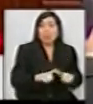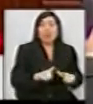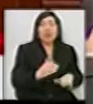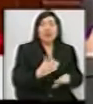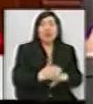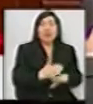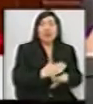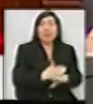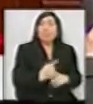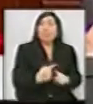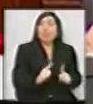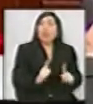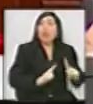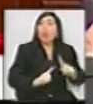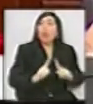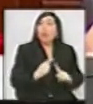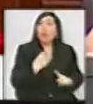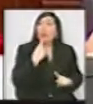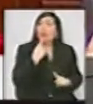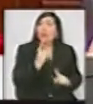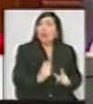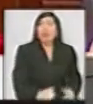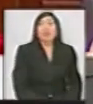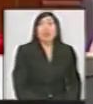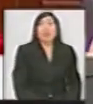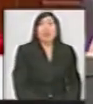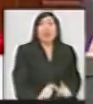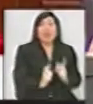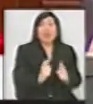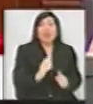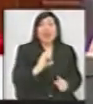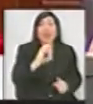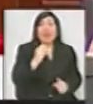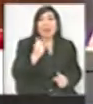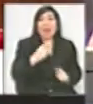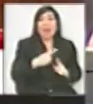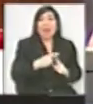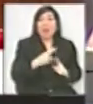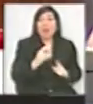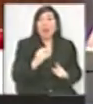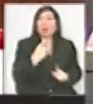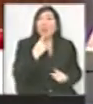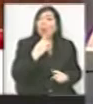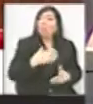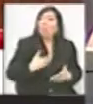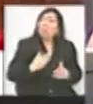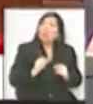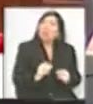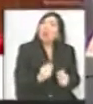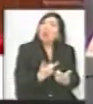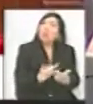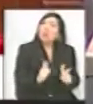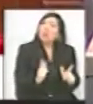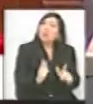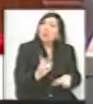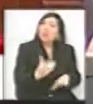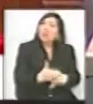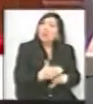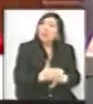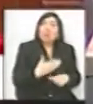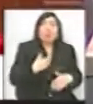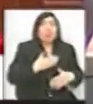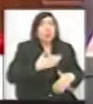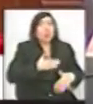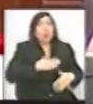se desarrolla pero algunos colegas el colega castro por ejemplo planteaba que pudiéramos dar libertad al desarrollador para que